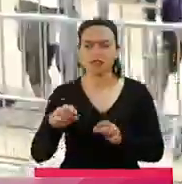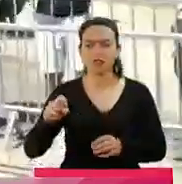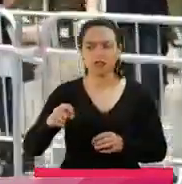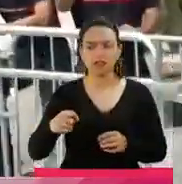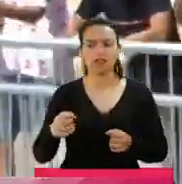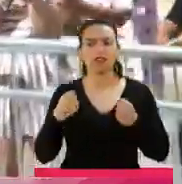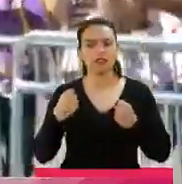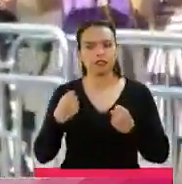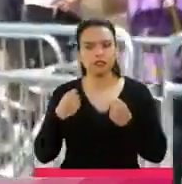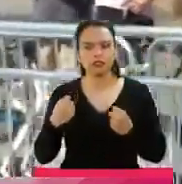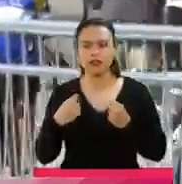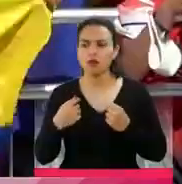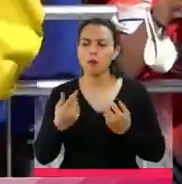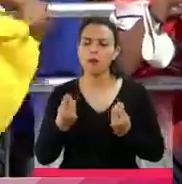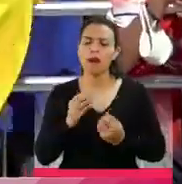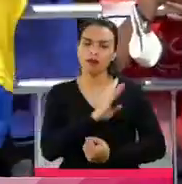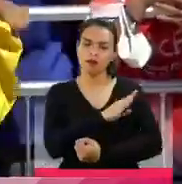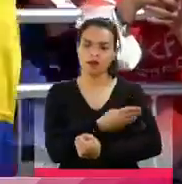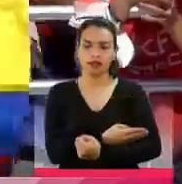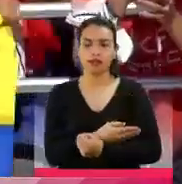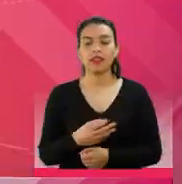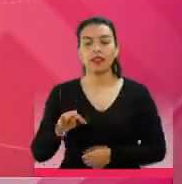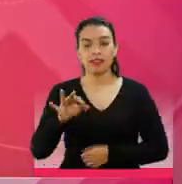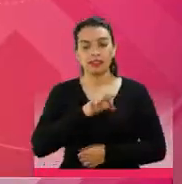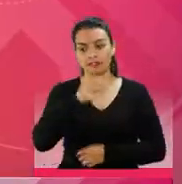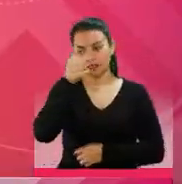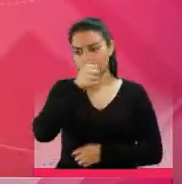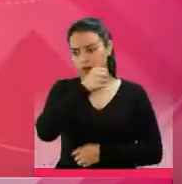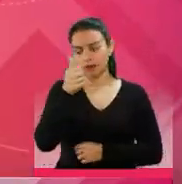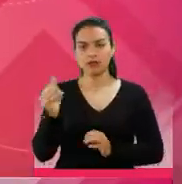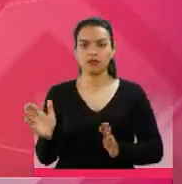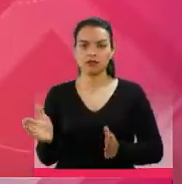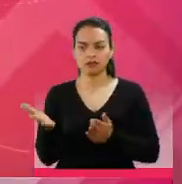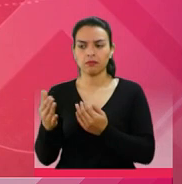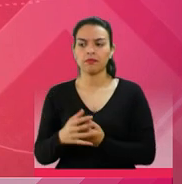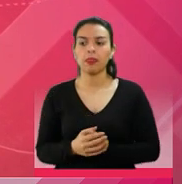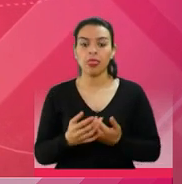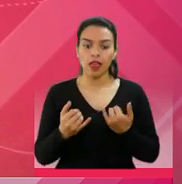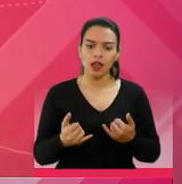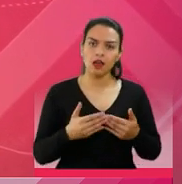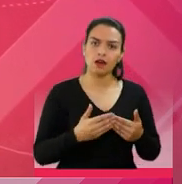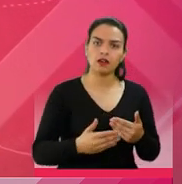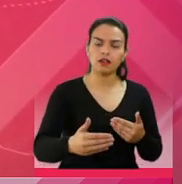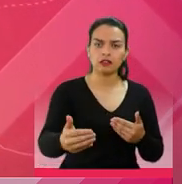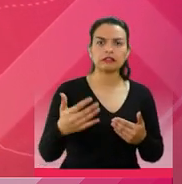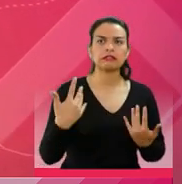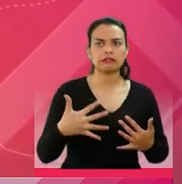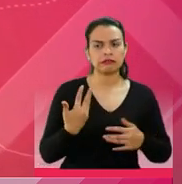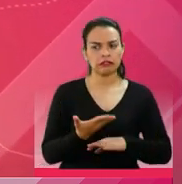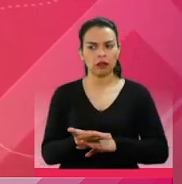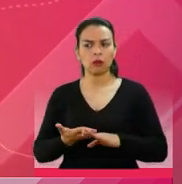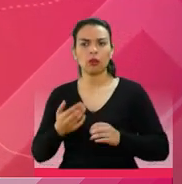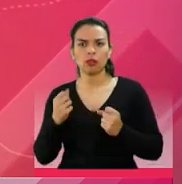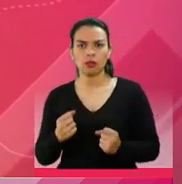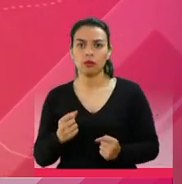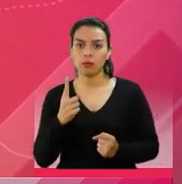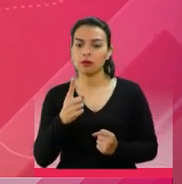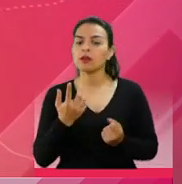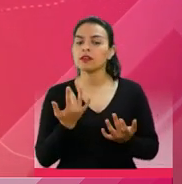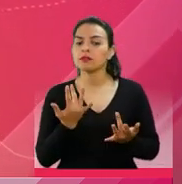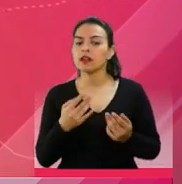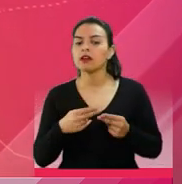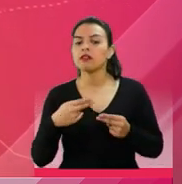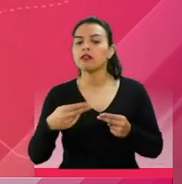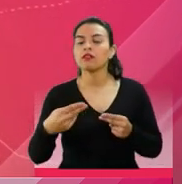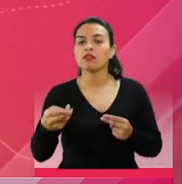exigencias llegarán en las etapas de sábado y domingo. De aquí en adelante vienen etapas exigentes. Esperamos estos dos días